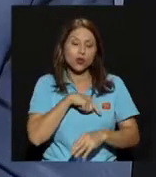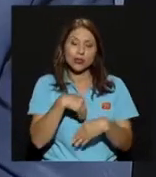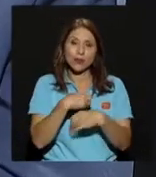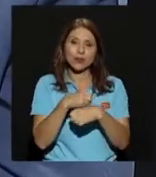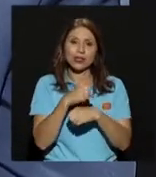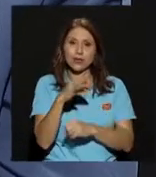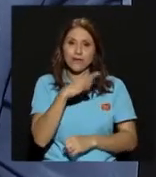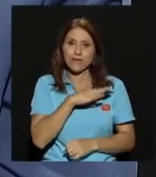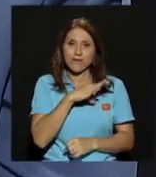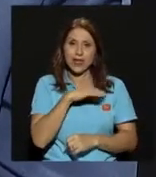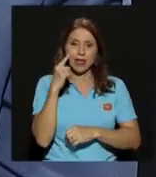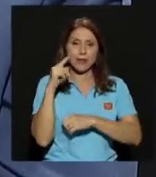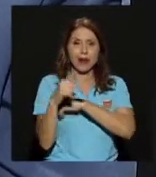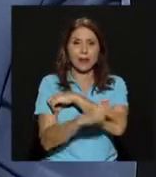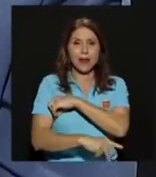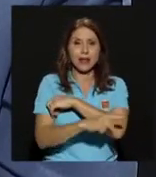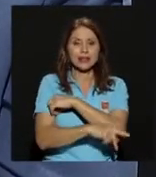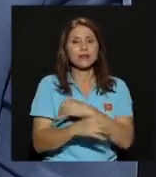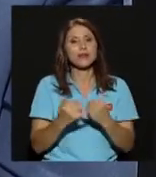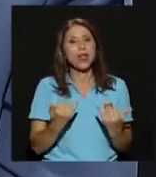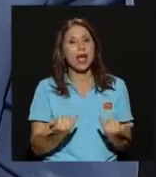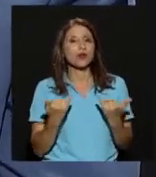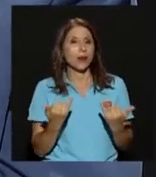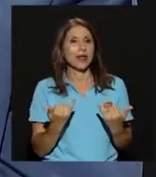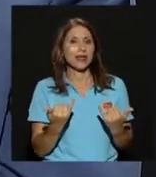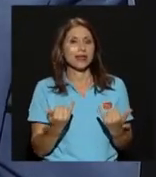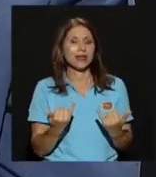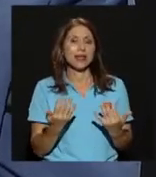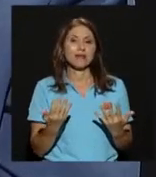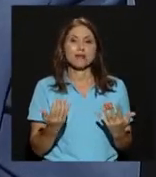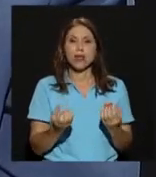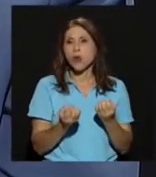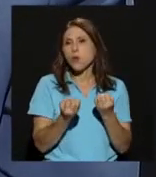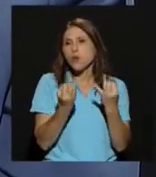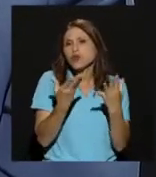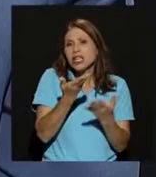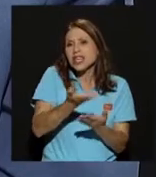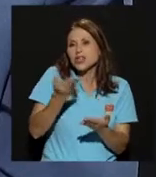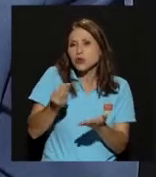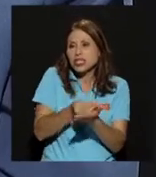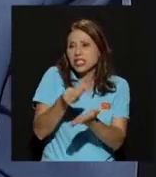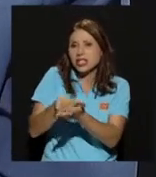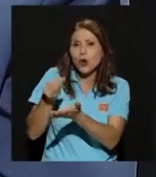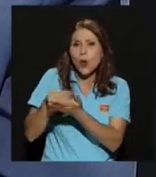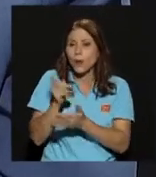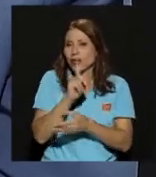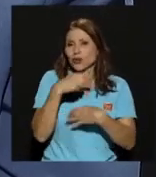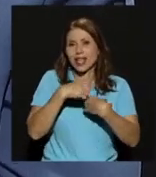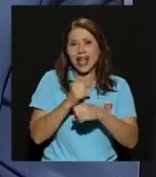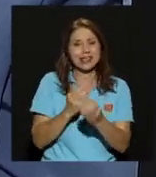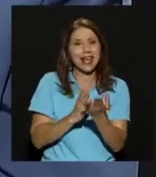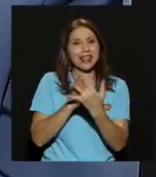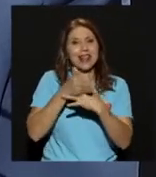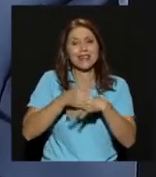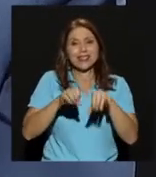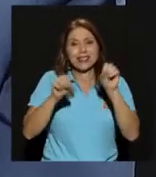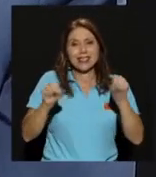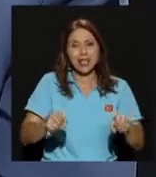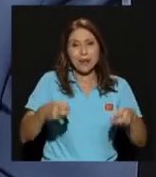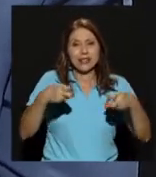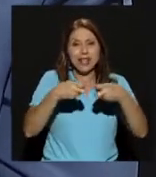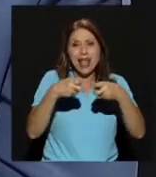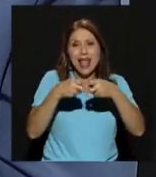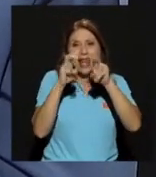y actualmente muchas de las compras no son a través de sistemas electrónicos todavía tenemos